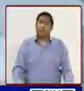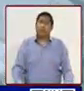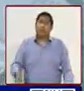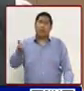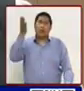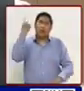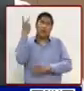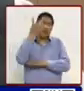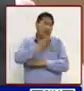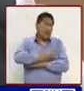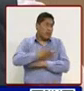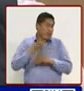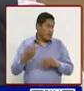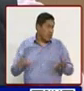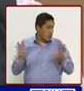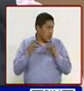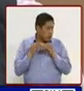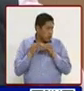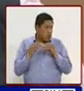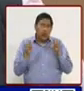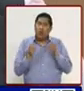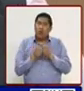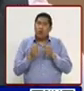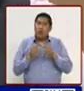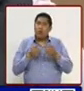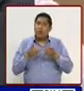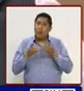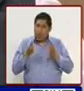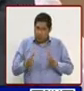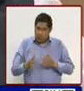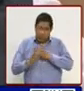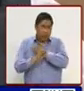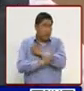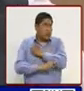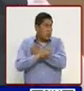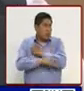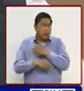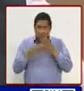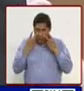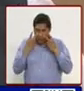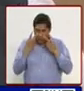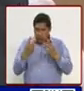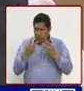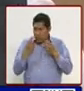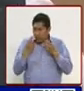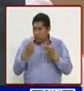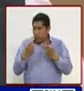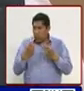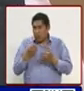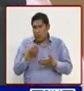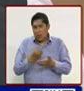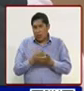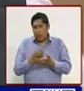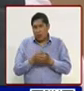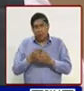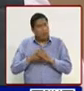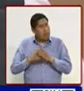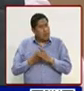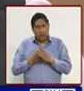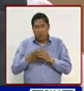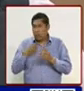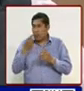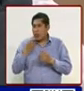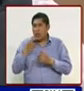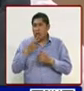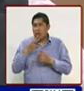Hace dos días atrás tuvimos una reunión con los directores nacionales, estamos preveyendo ya, fijando el presupuesto. Inicialmente habíamos